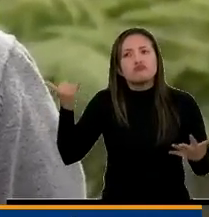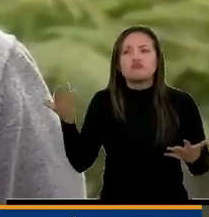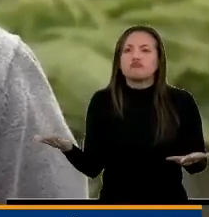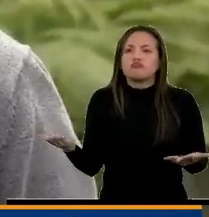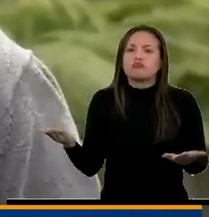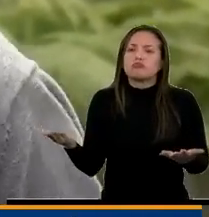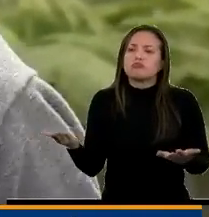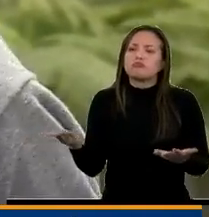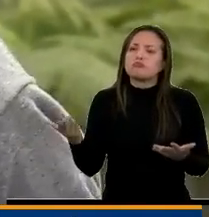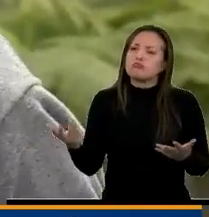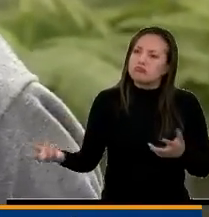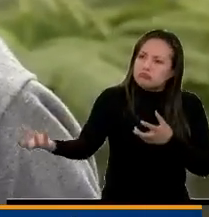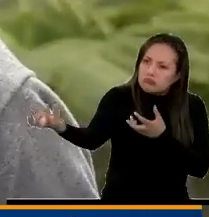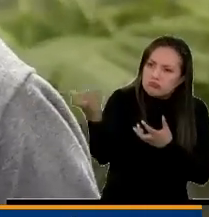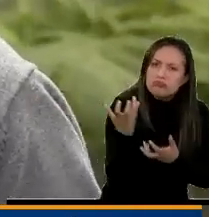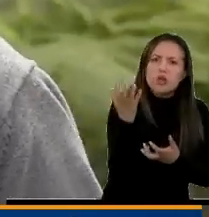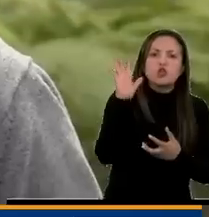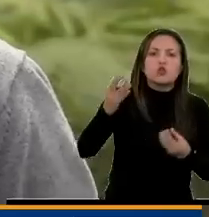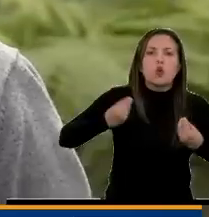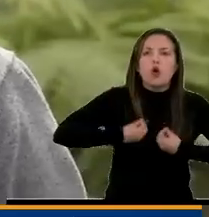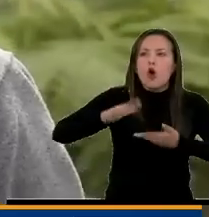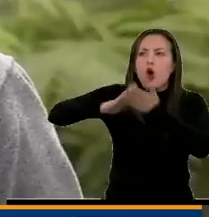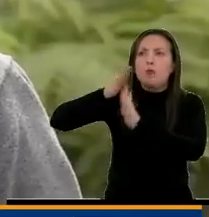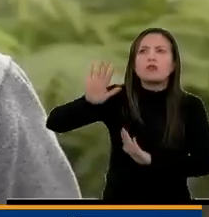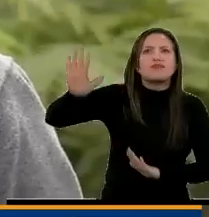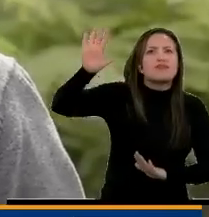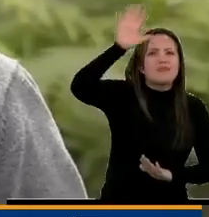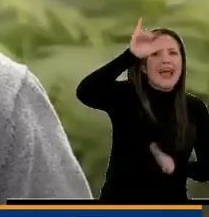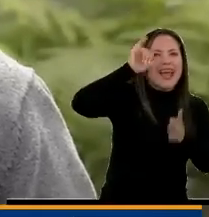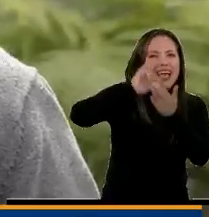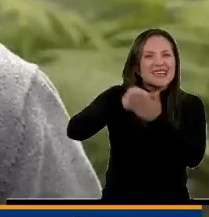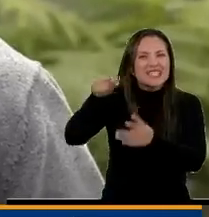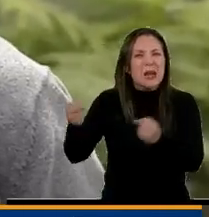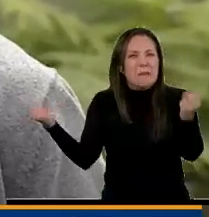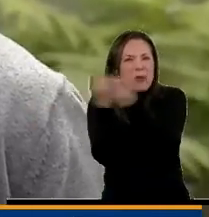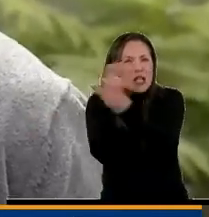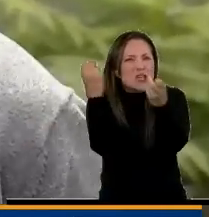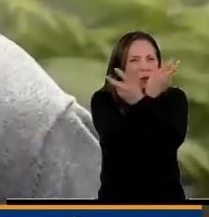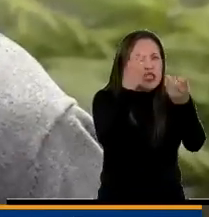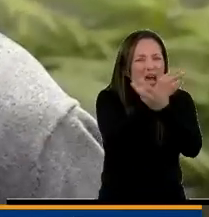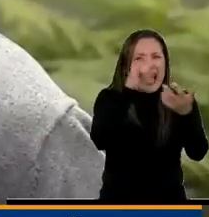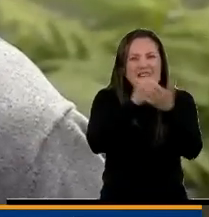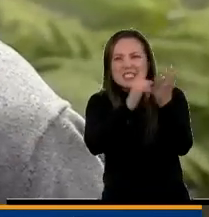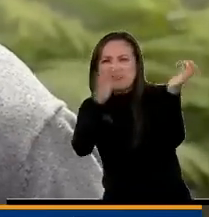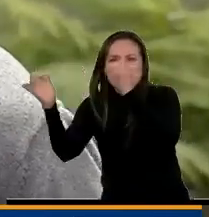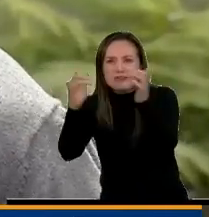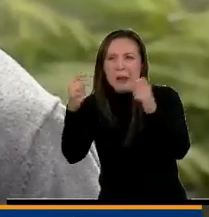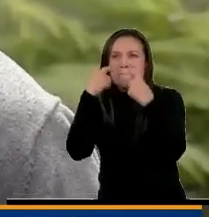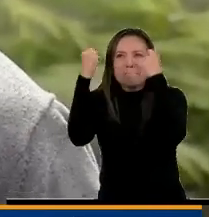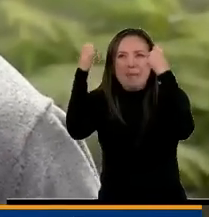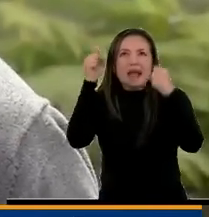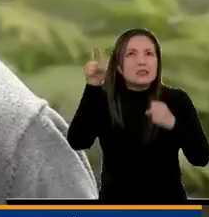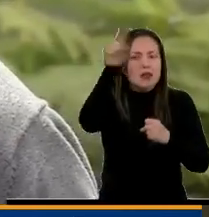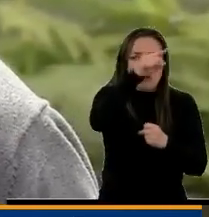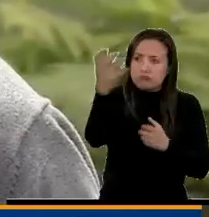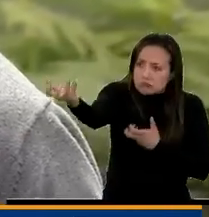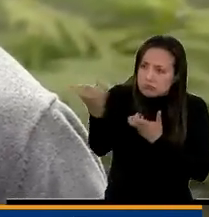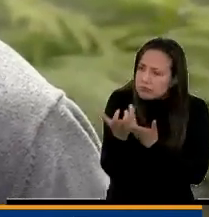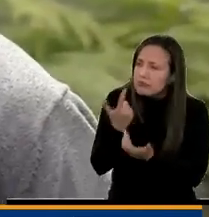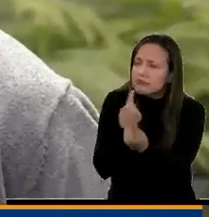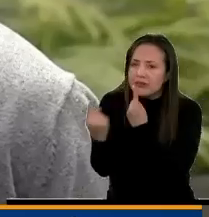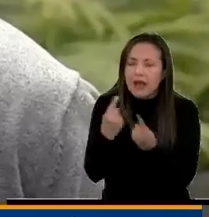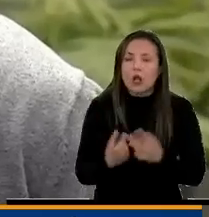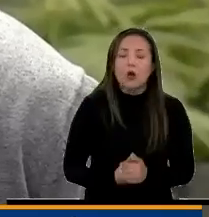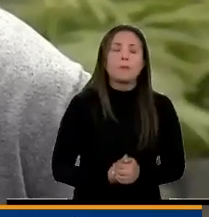escuchar a las comunidades territoriales donde se está dando pues la confrontación más álgida con el ELN.